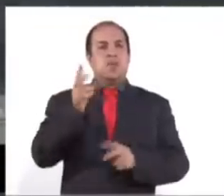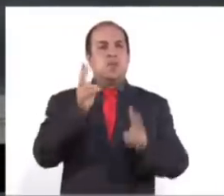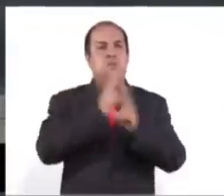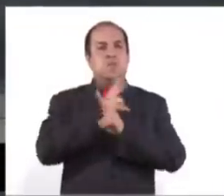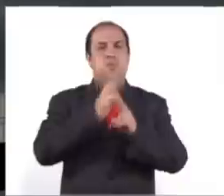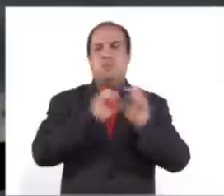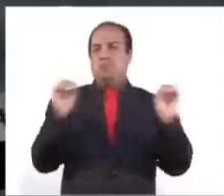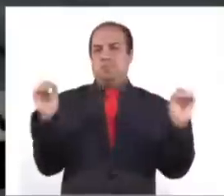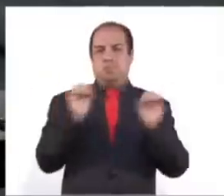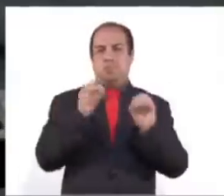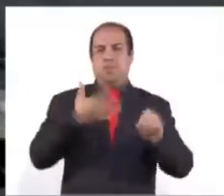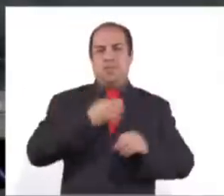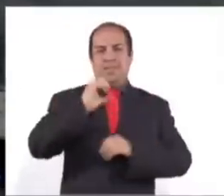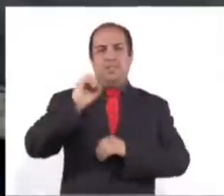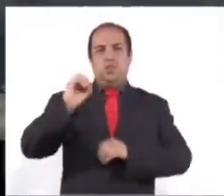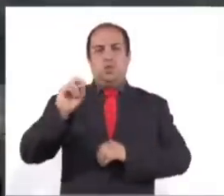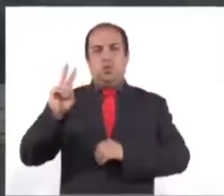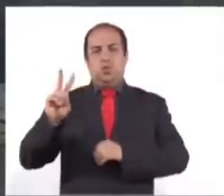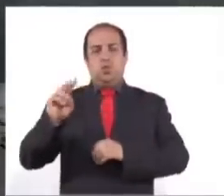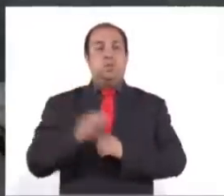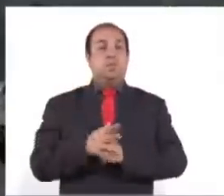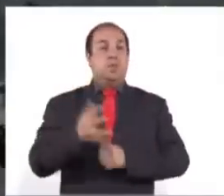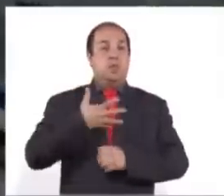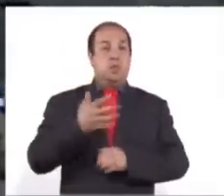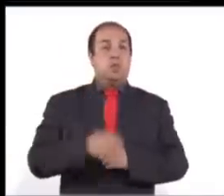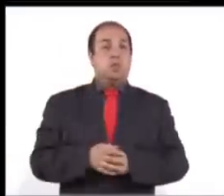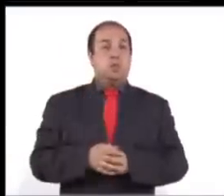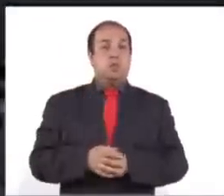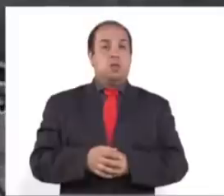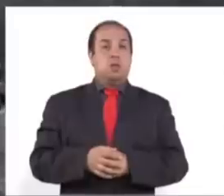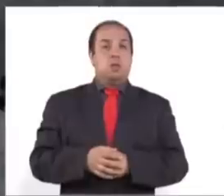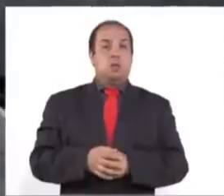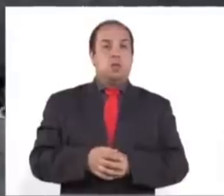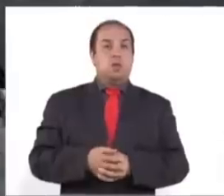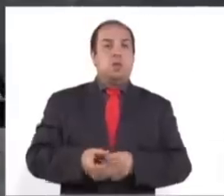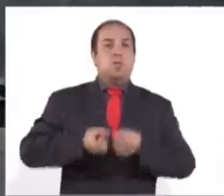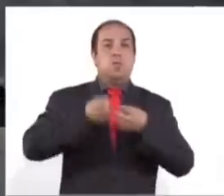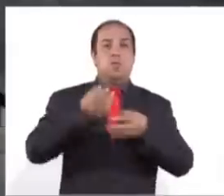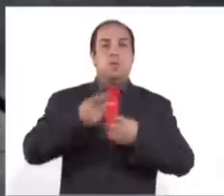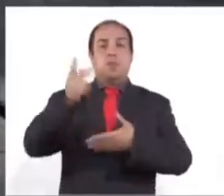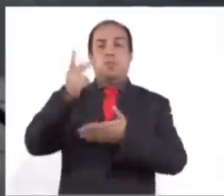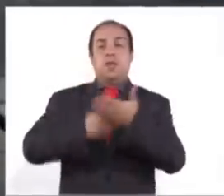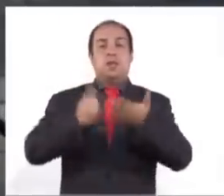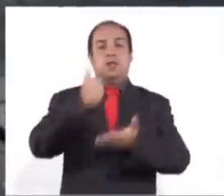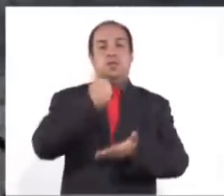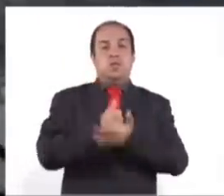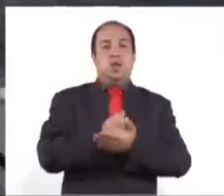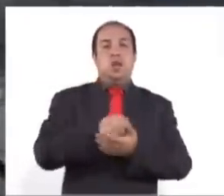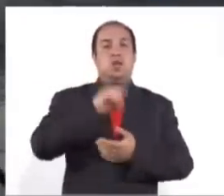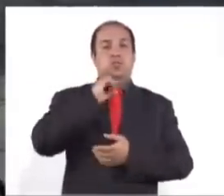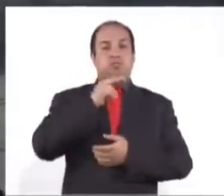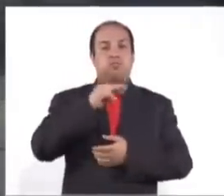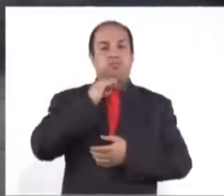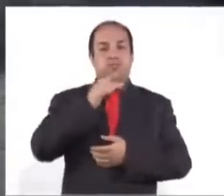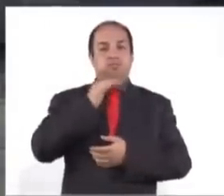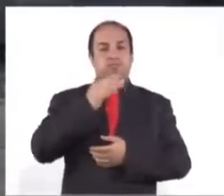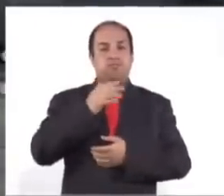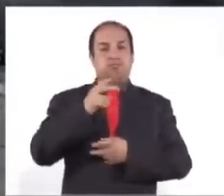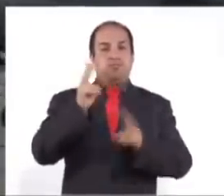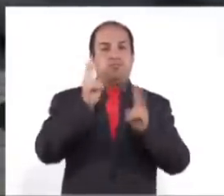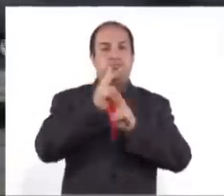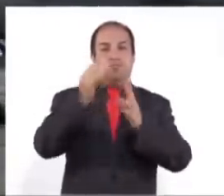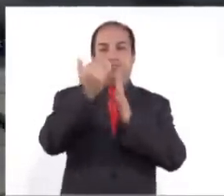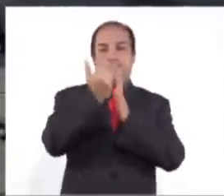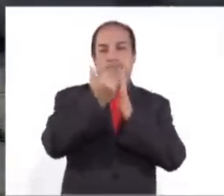CO2, lo cual es una contribución para los propios planes de la ciudad de bajar la contaminación, pero por otro